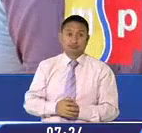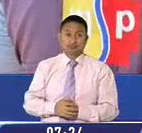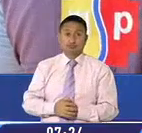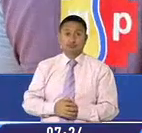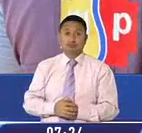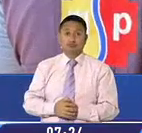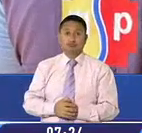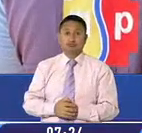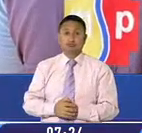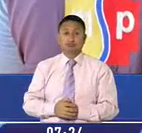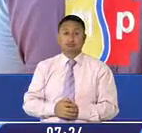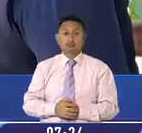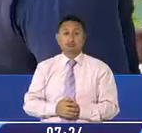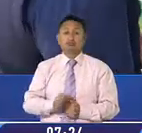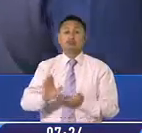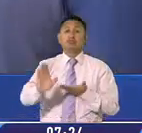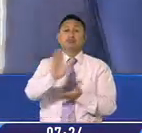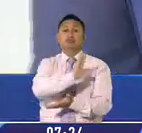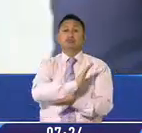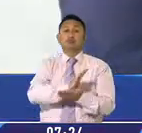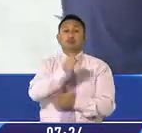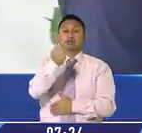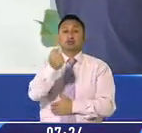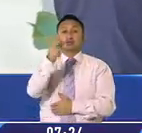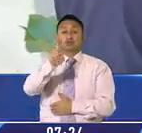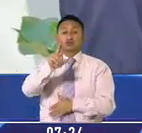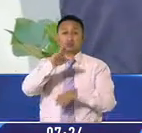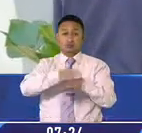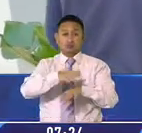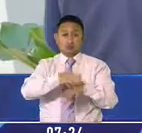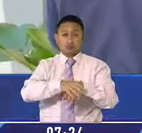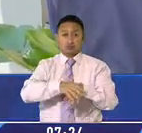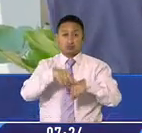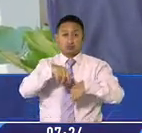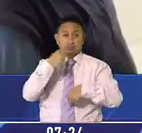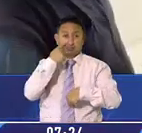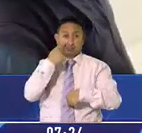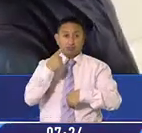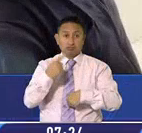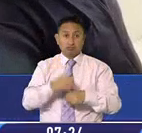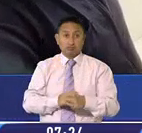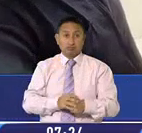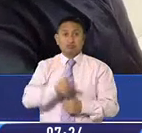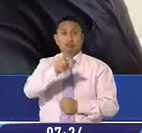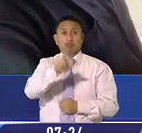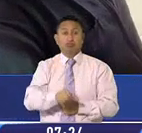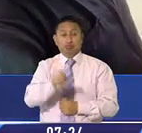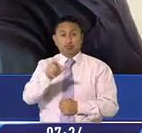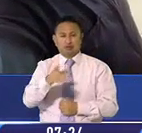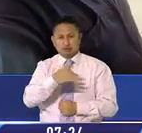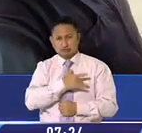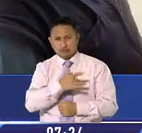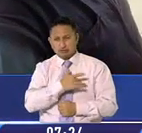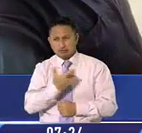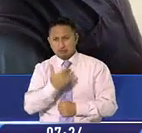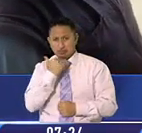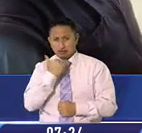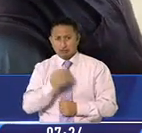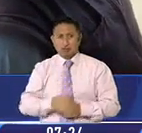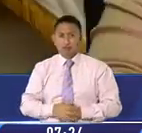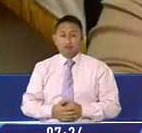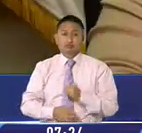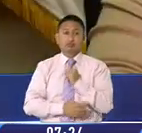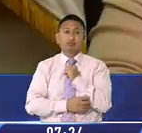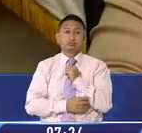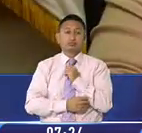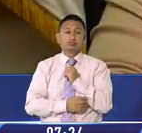barrio ubicado al sur de Machala, realizando pruebas de antígeno a ciudadanos que presentan la sintomatología. Nuestros